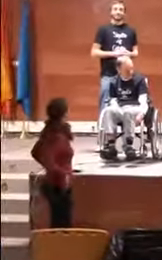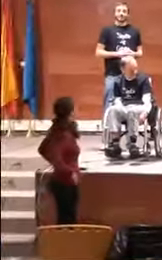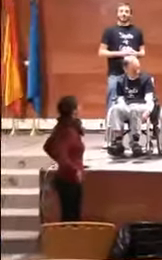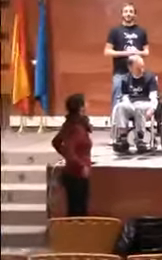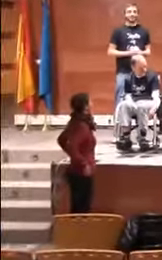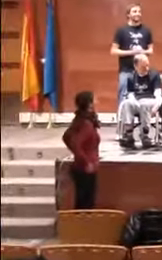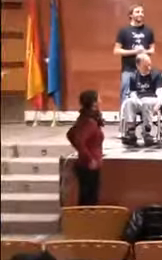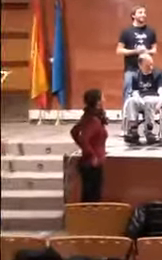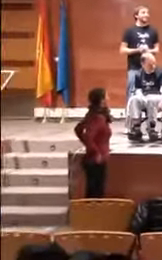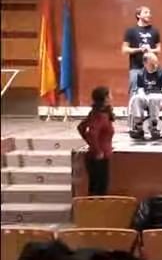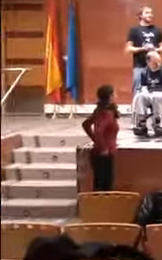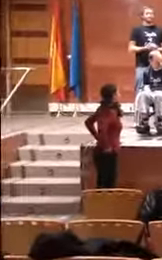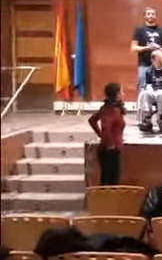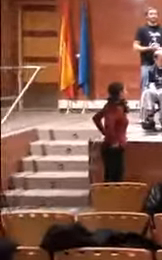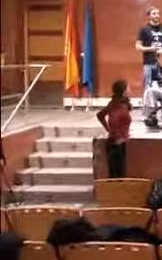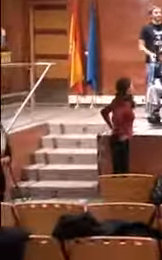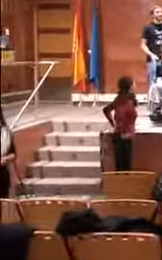Gracias.